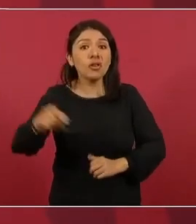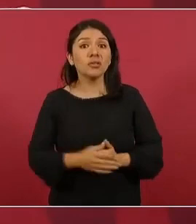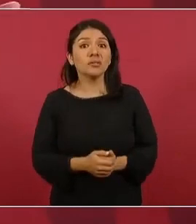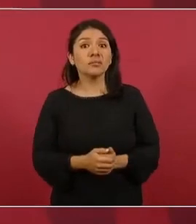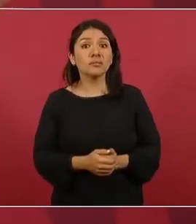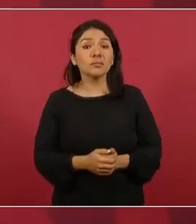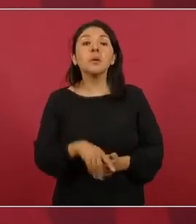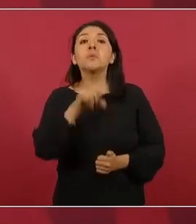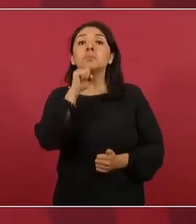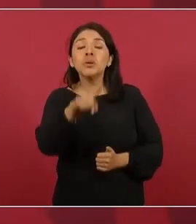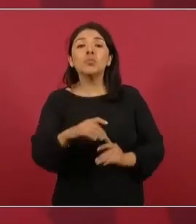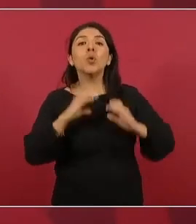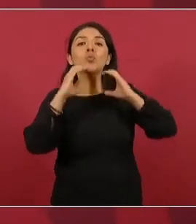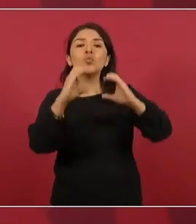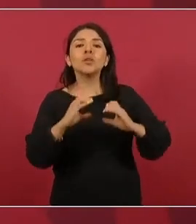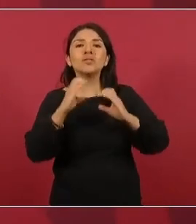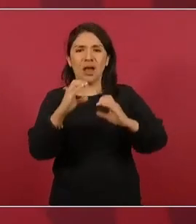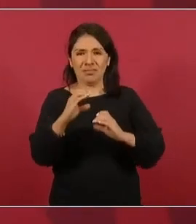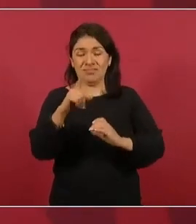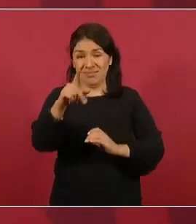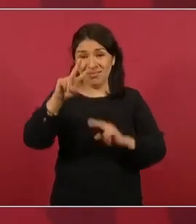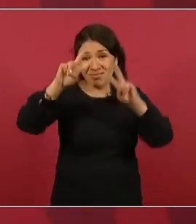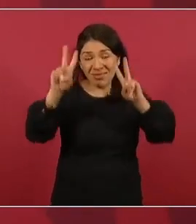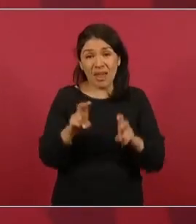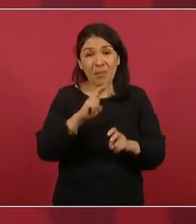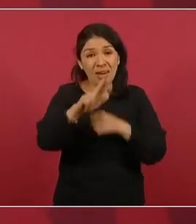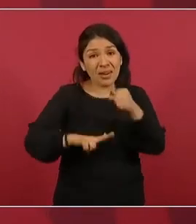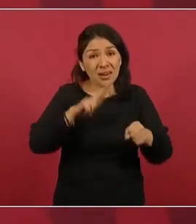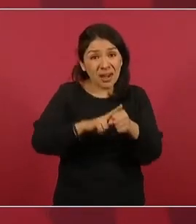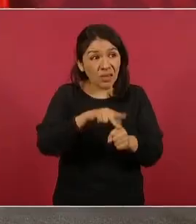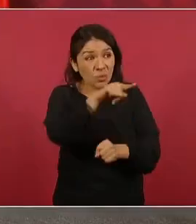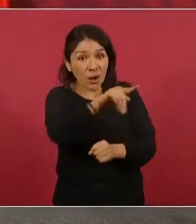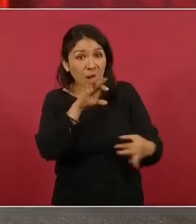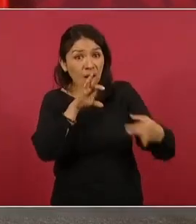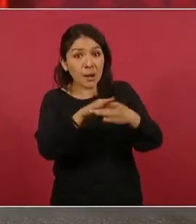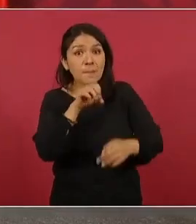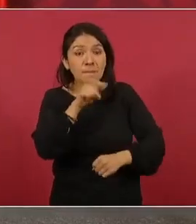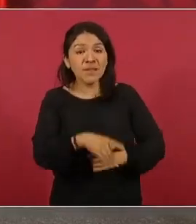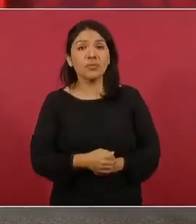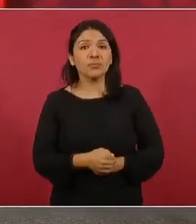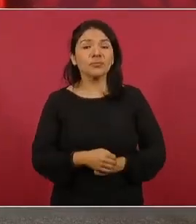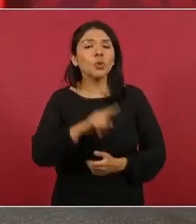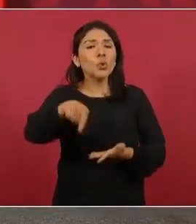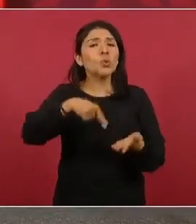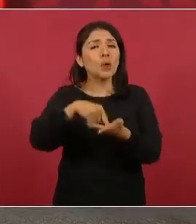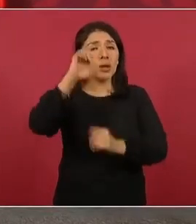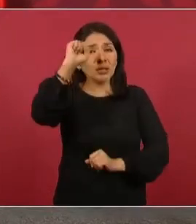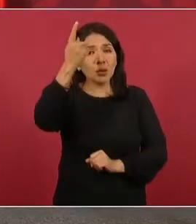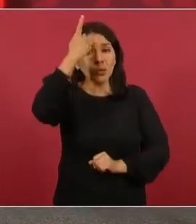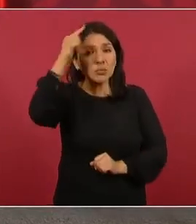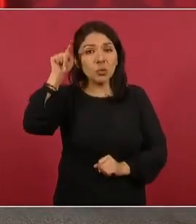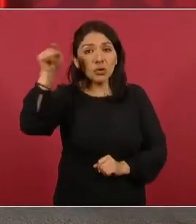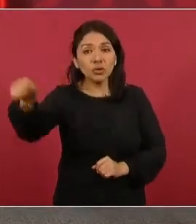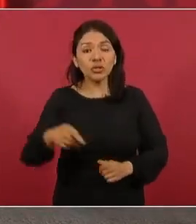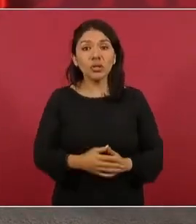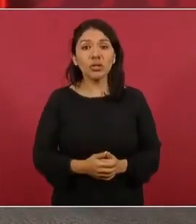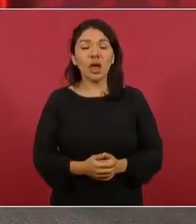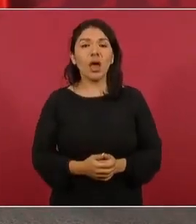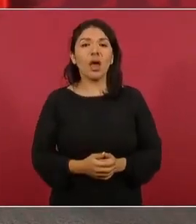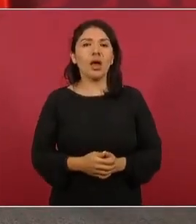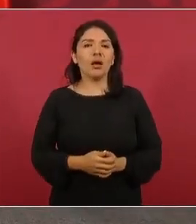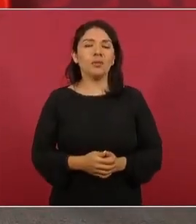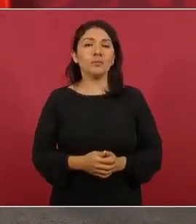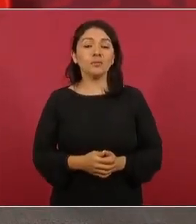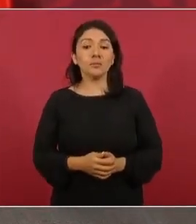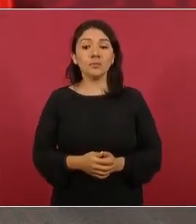en la reserva, hablando de medio ambiente, de San Luis Potosí, allá en la